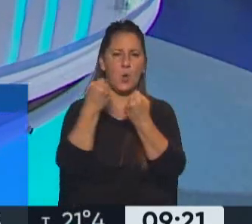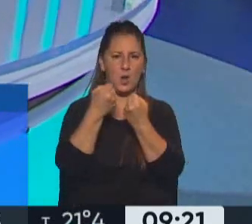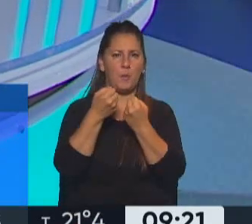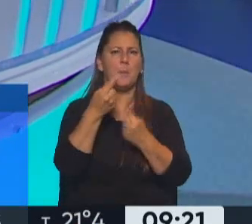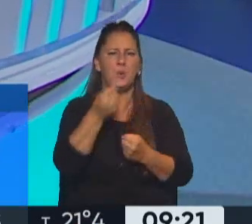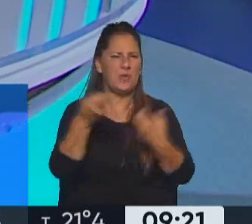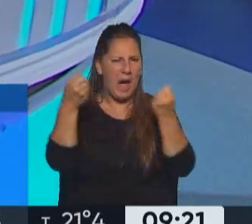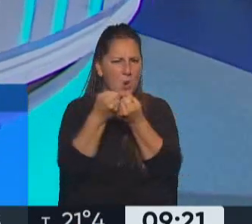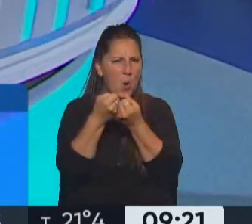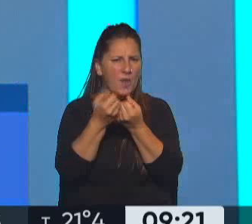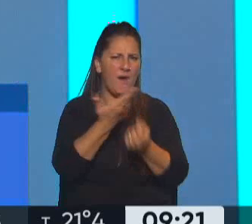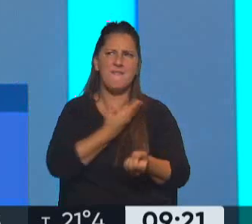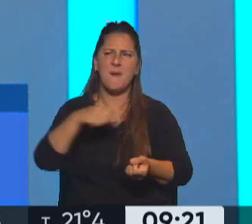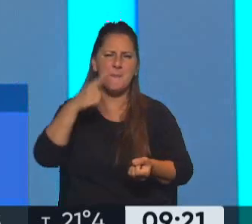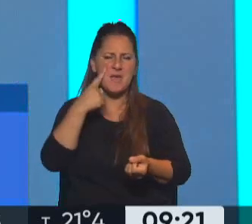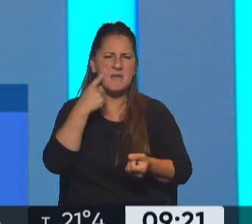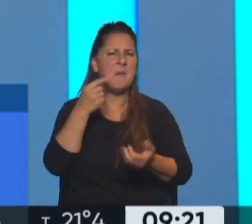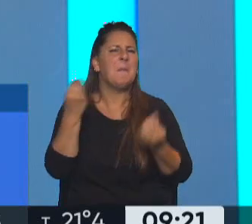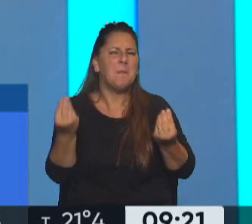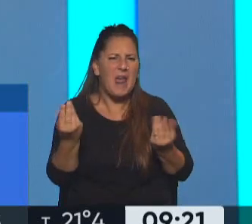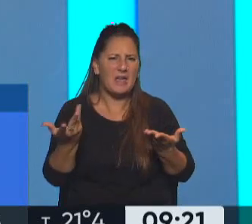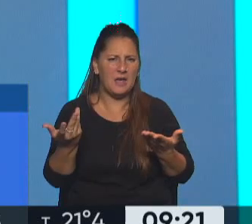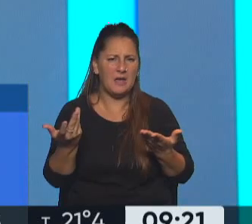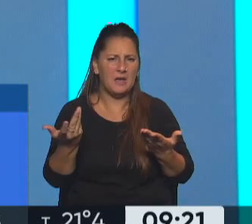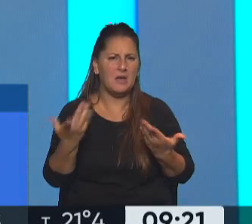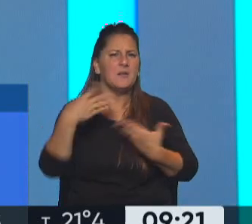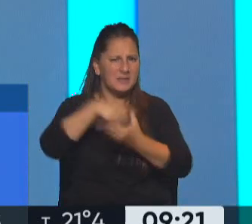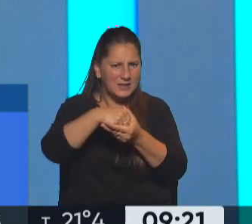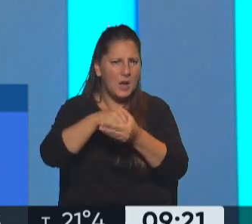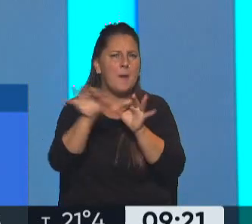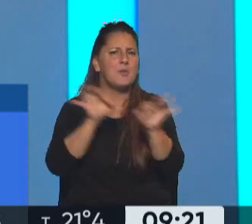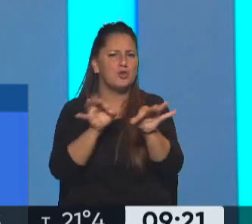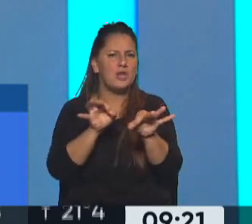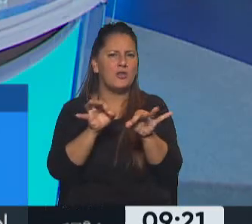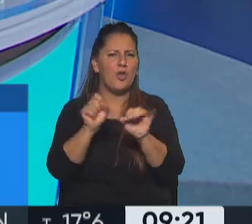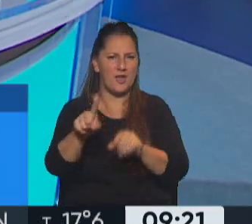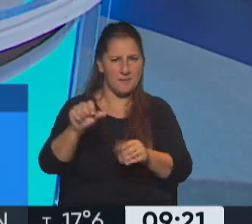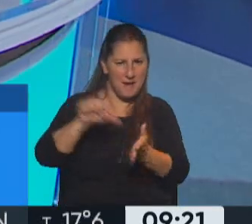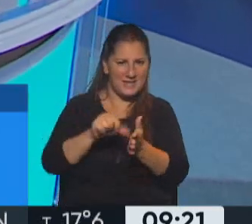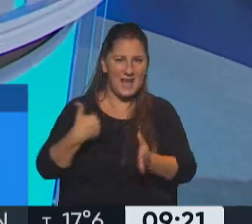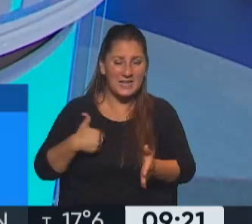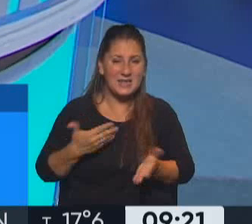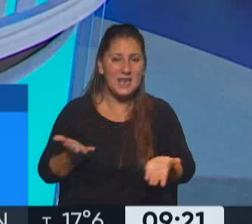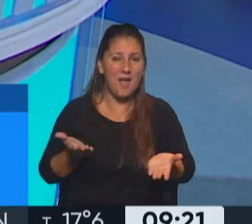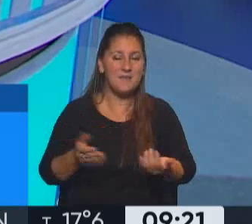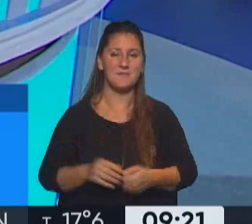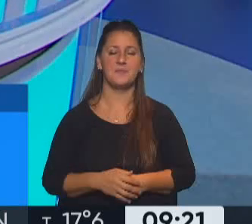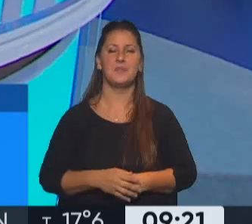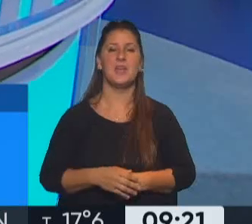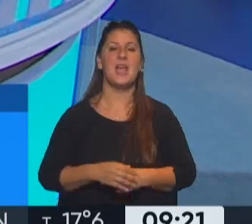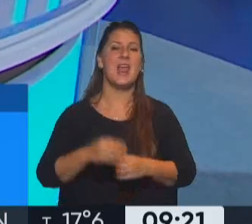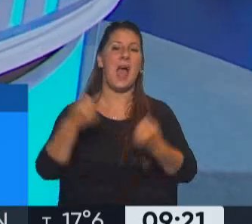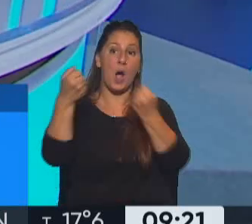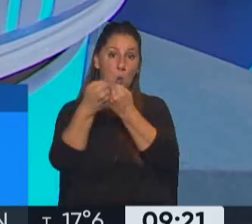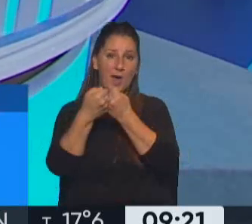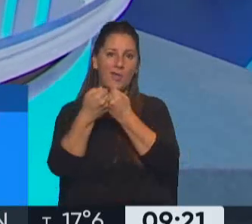acuerdo? O sea, ¿cómo ese acuerdo se puede o no construir en un proyecto de país? Porque me parece que esa es la lógica, que el acuerdo no puede ir